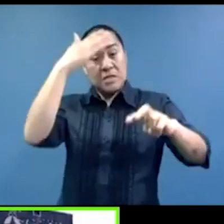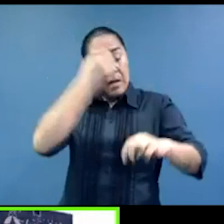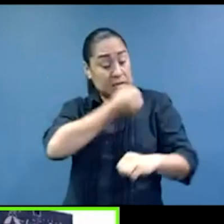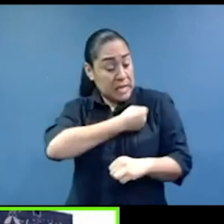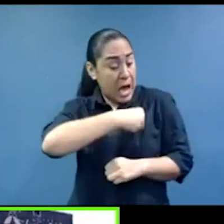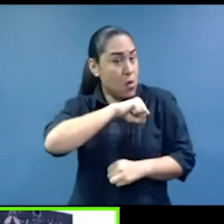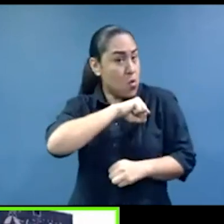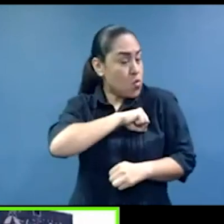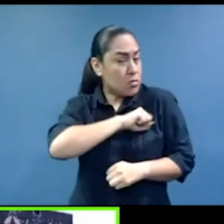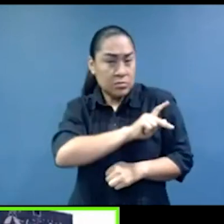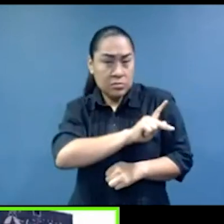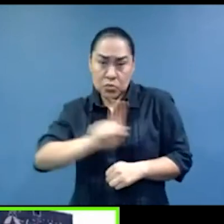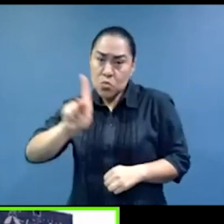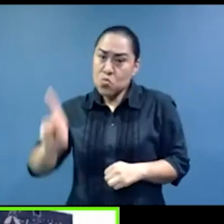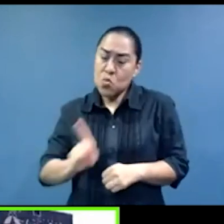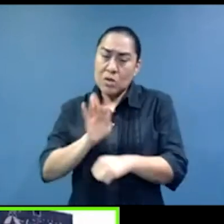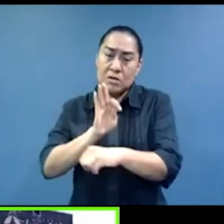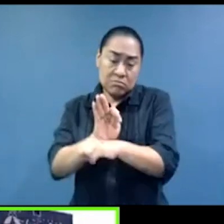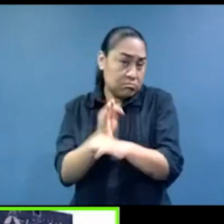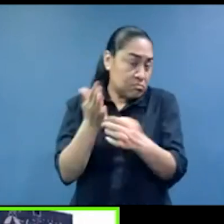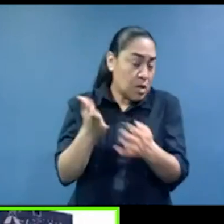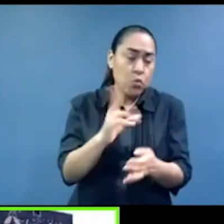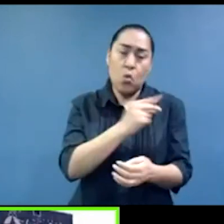de salud pública no se debería de dividir